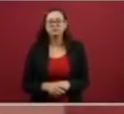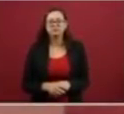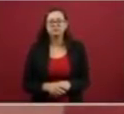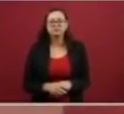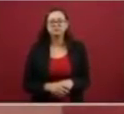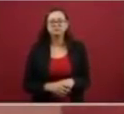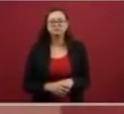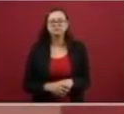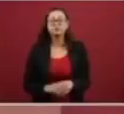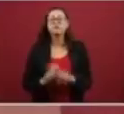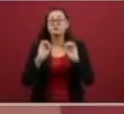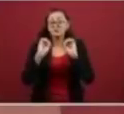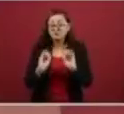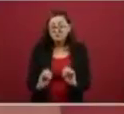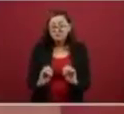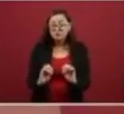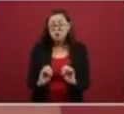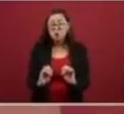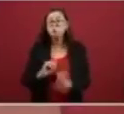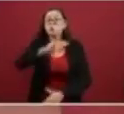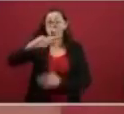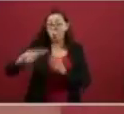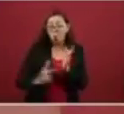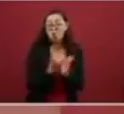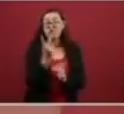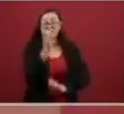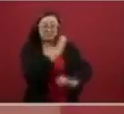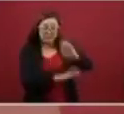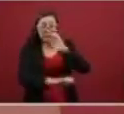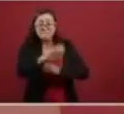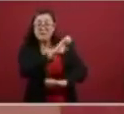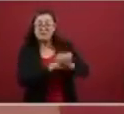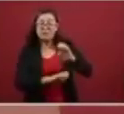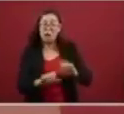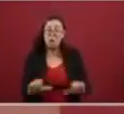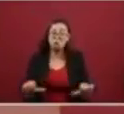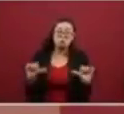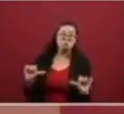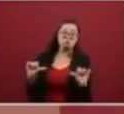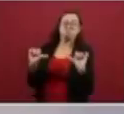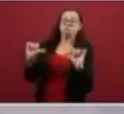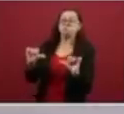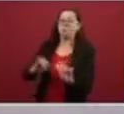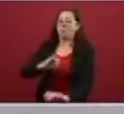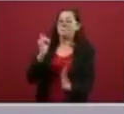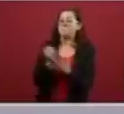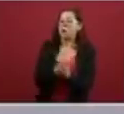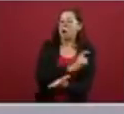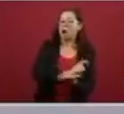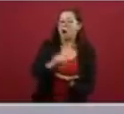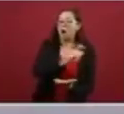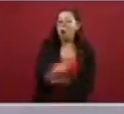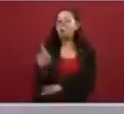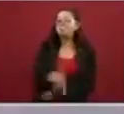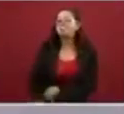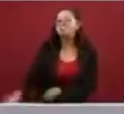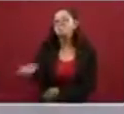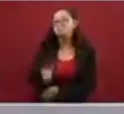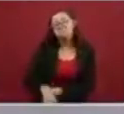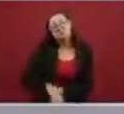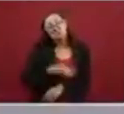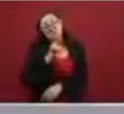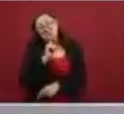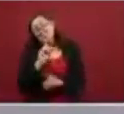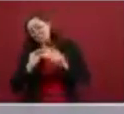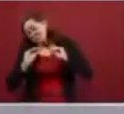se tolerara de nuevo la condonación de impuestos a los grandes contribuyentes, como se